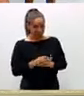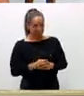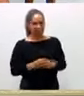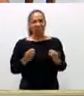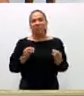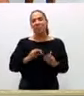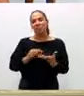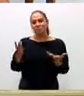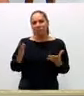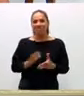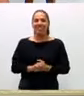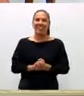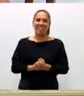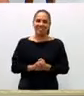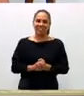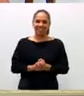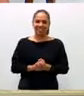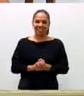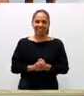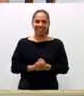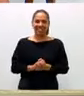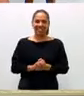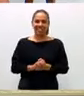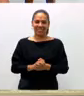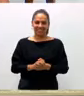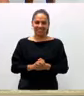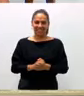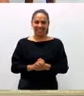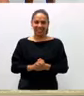sido clara y haber sido útil. Hasta pronto.